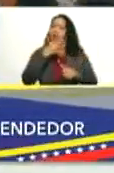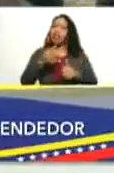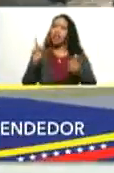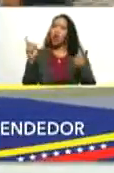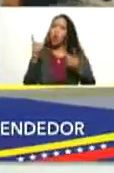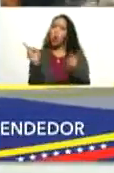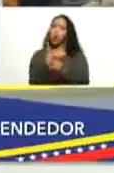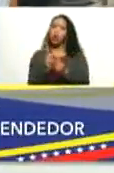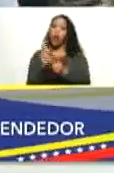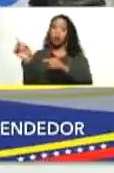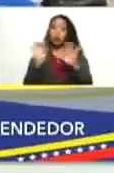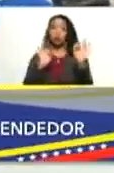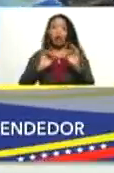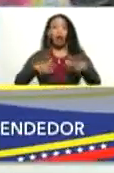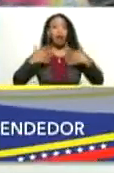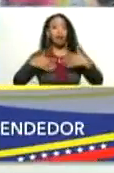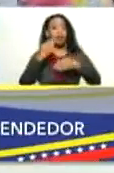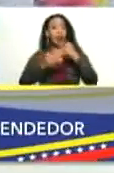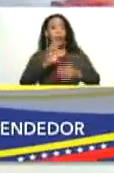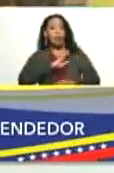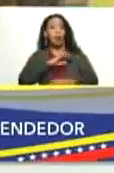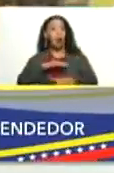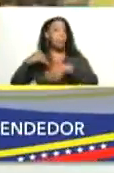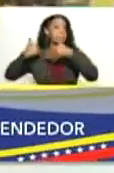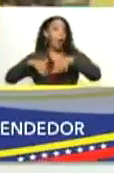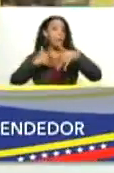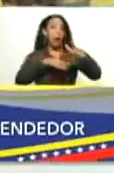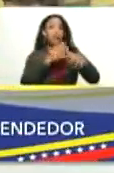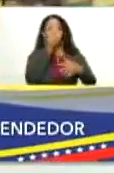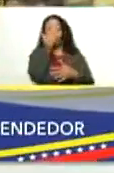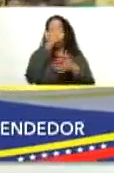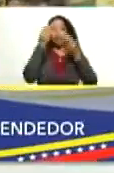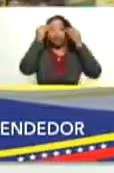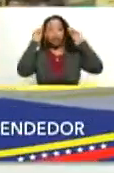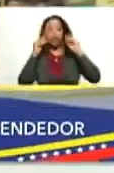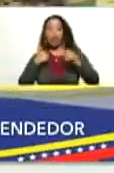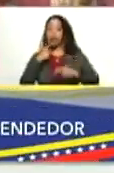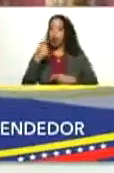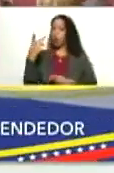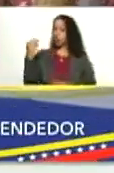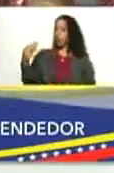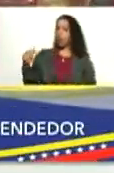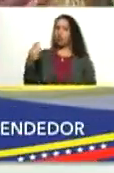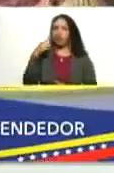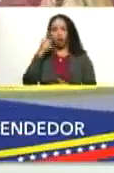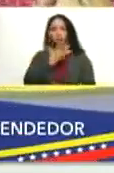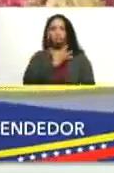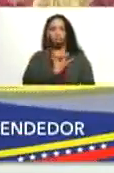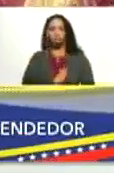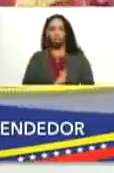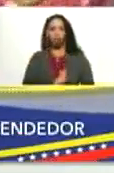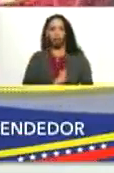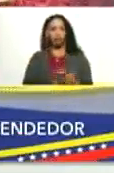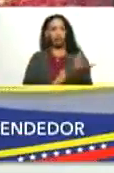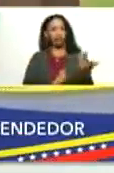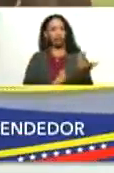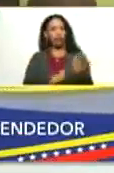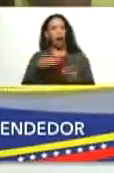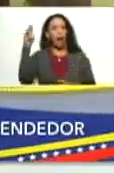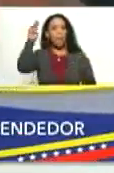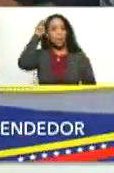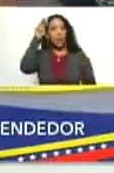vienen preparando con mucha alegría, hicieron su propia comparsa, sus propios disfraces, y si nosotros le decimos que no, se van a entristecer. Le agradezco a los maestros, a